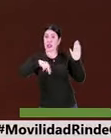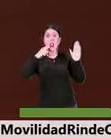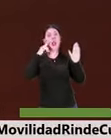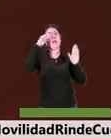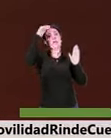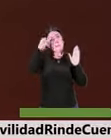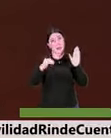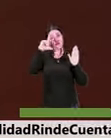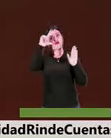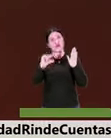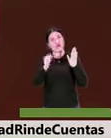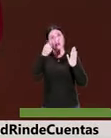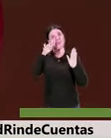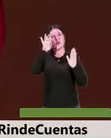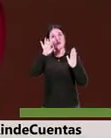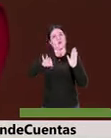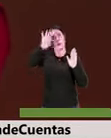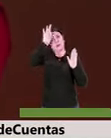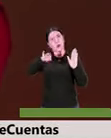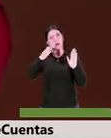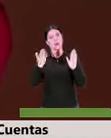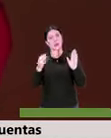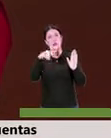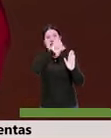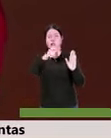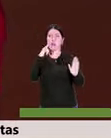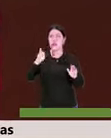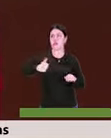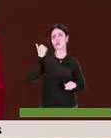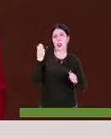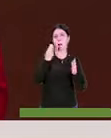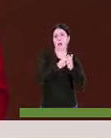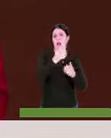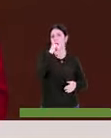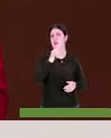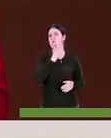en el pasaje. Entonces, no hay razón para que las personas evadan el pago del sistema.